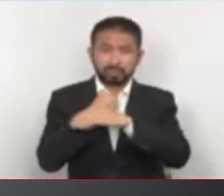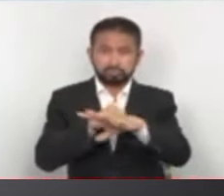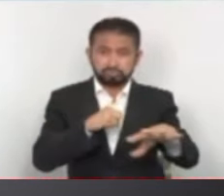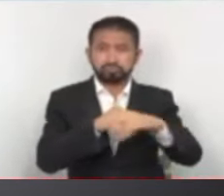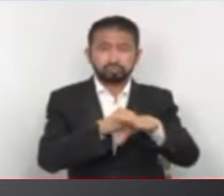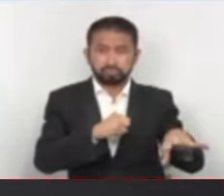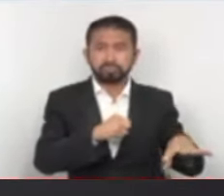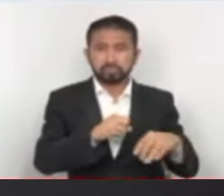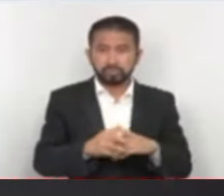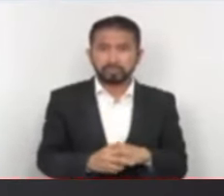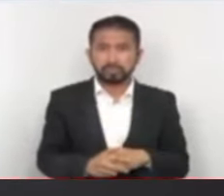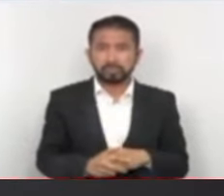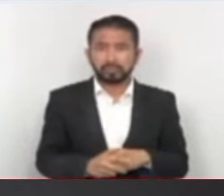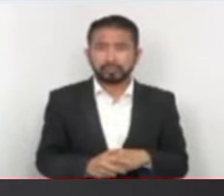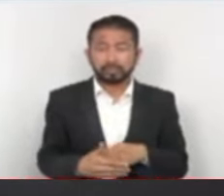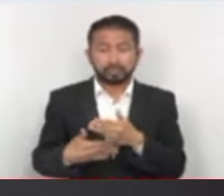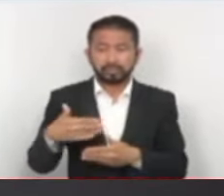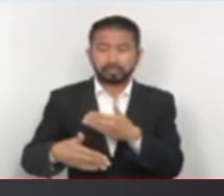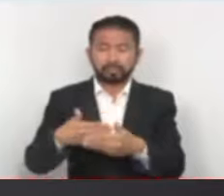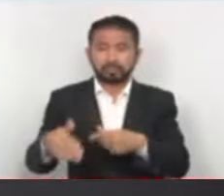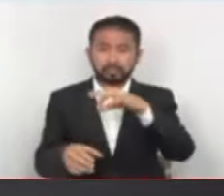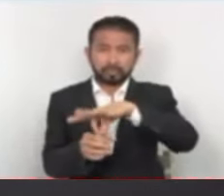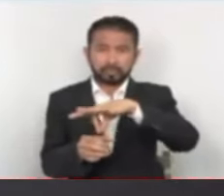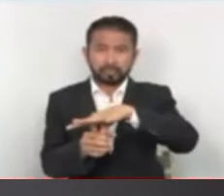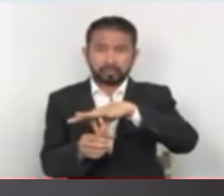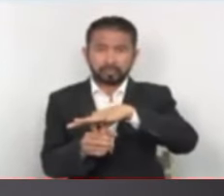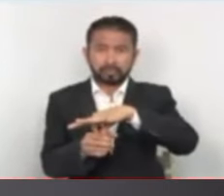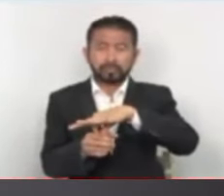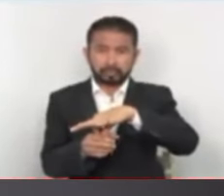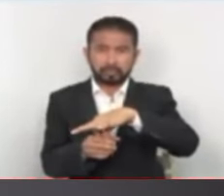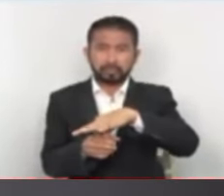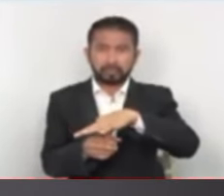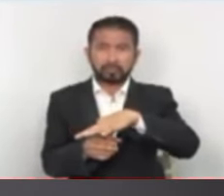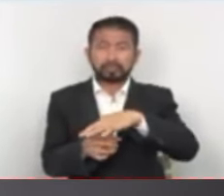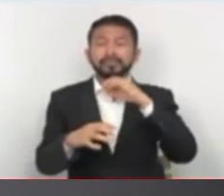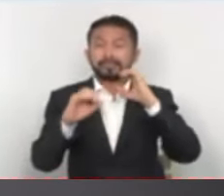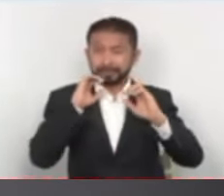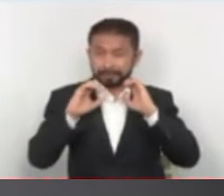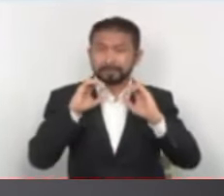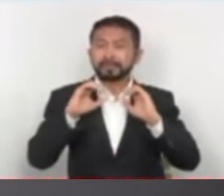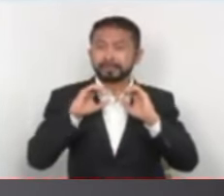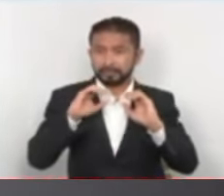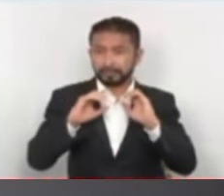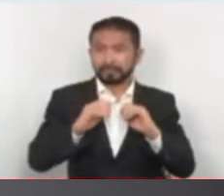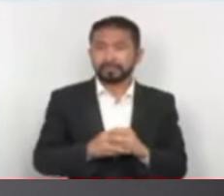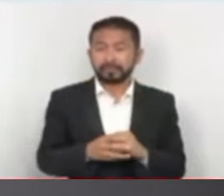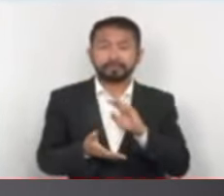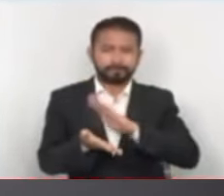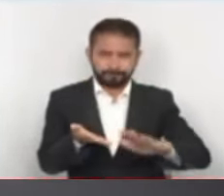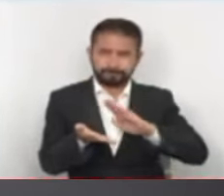un uso de ellos, sobre todo en estos procesos electorales, apostarle a la comunicación, pagar